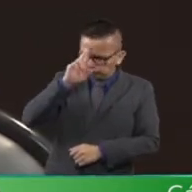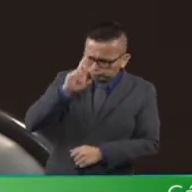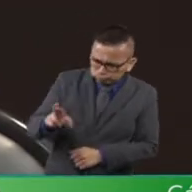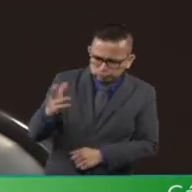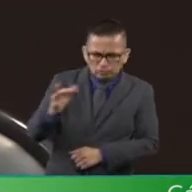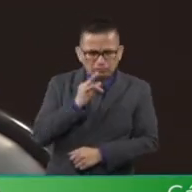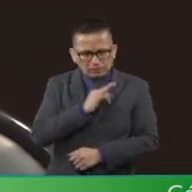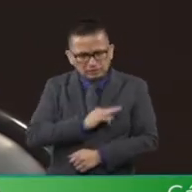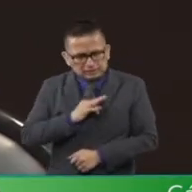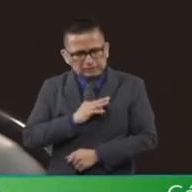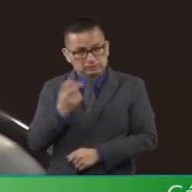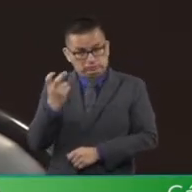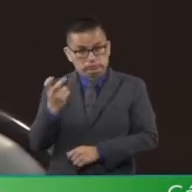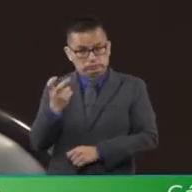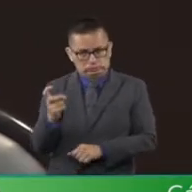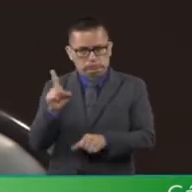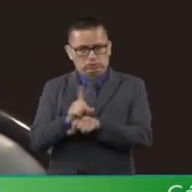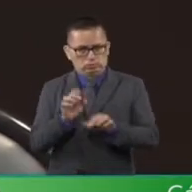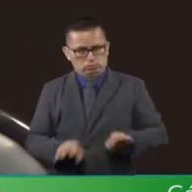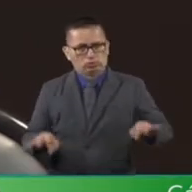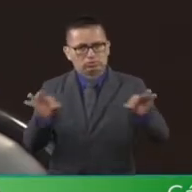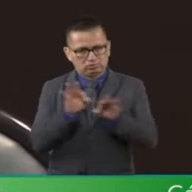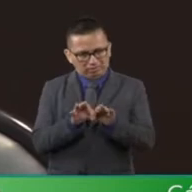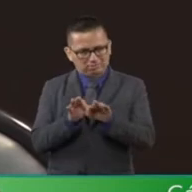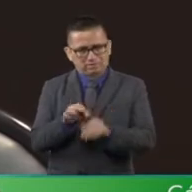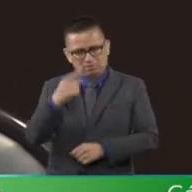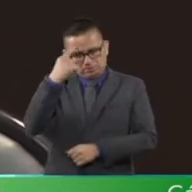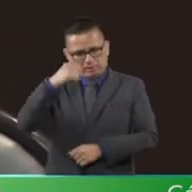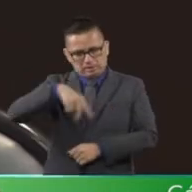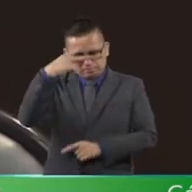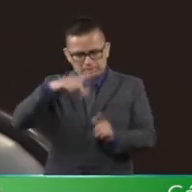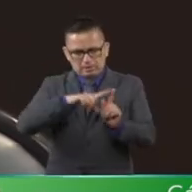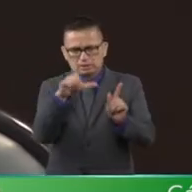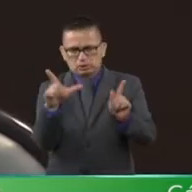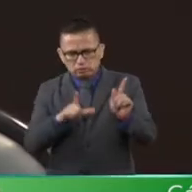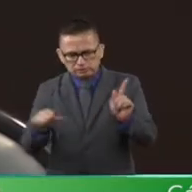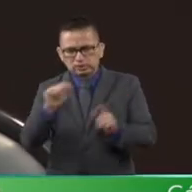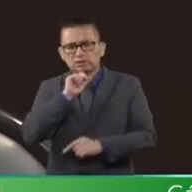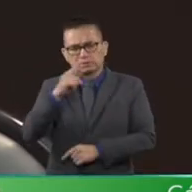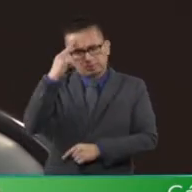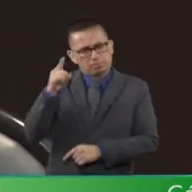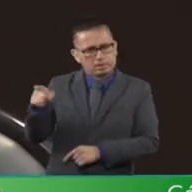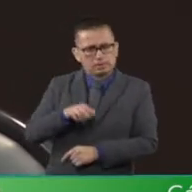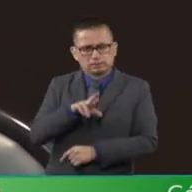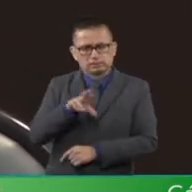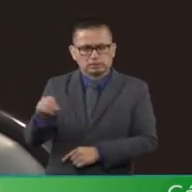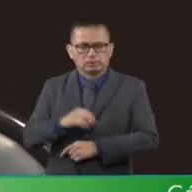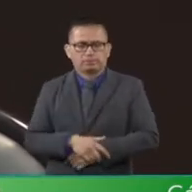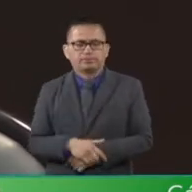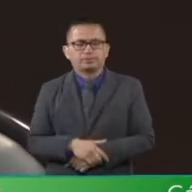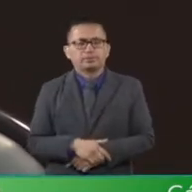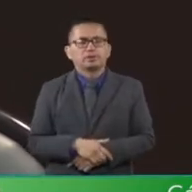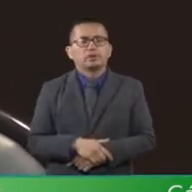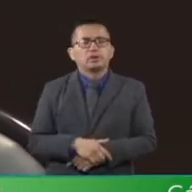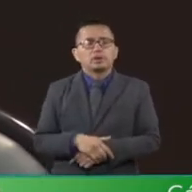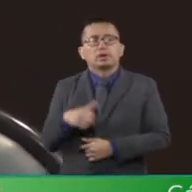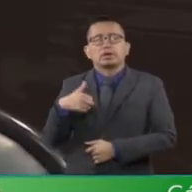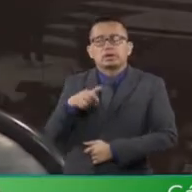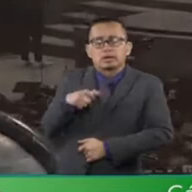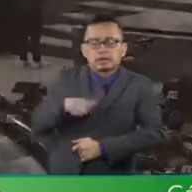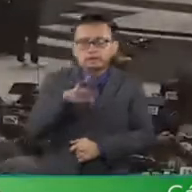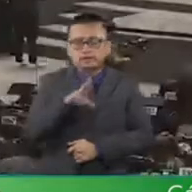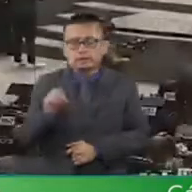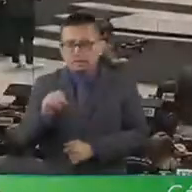importante para la federación y para las y los quintanarroenses la incorporación de Quintana ro al pacto